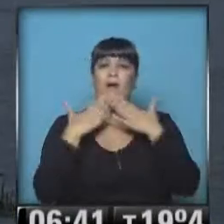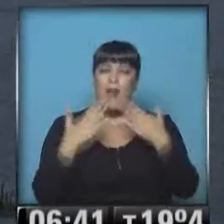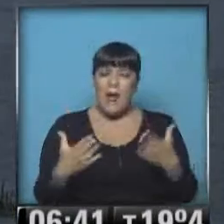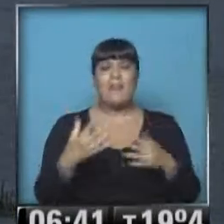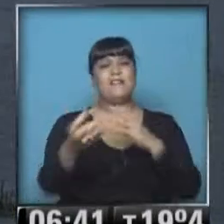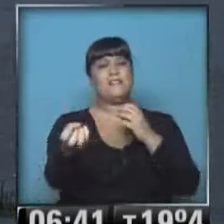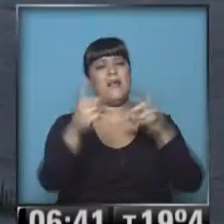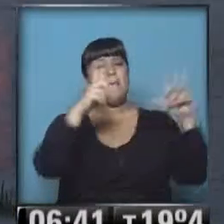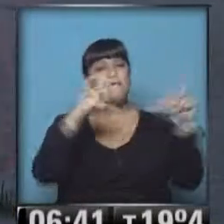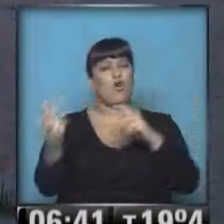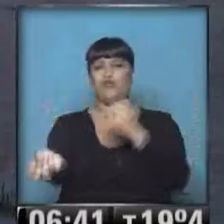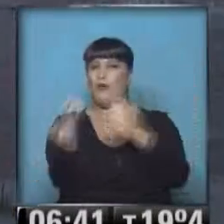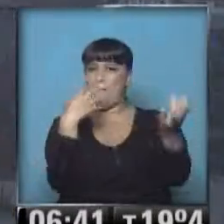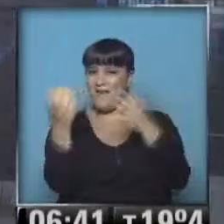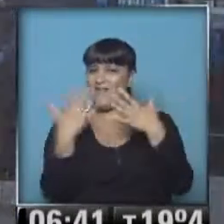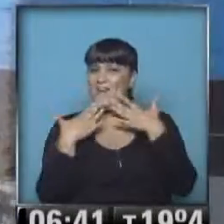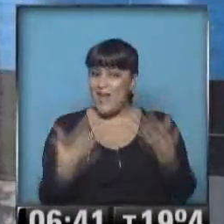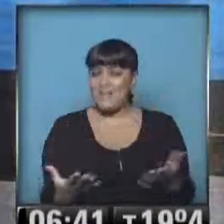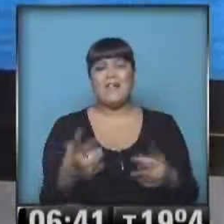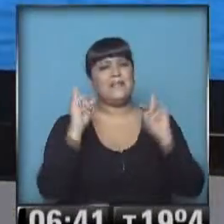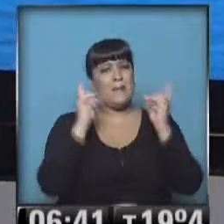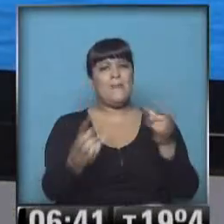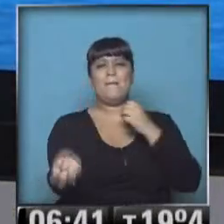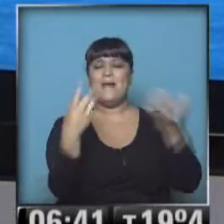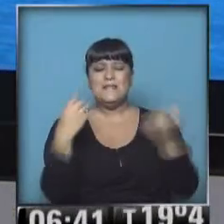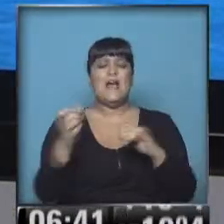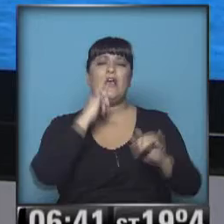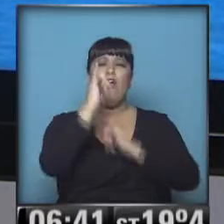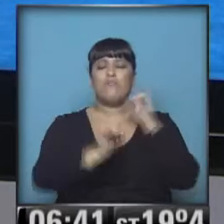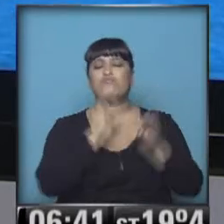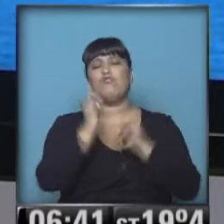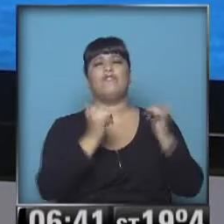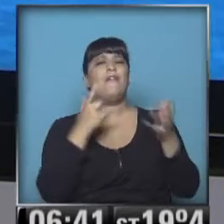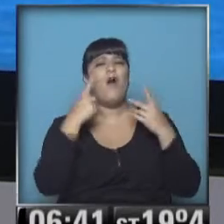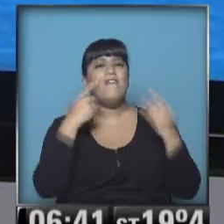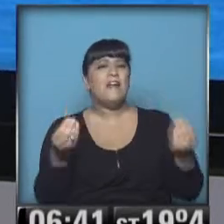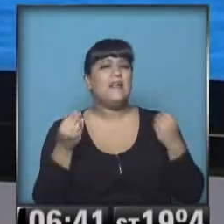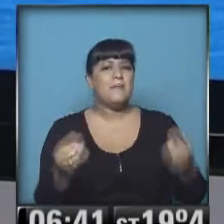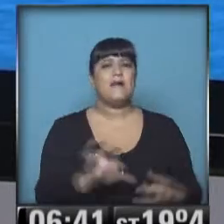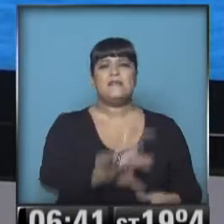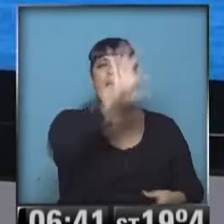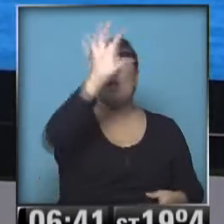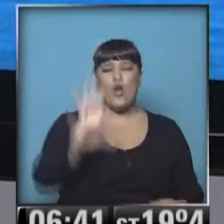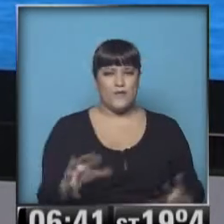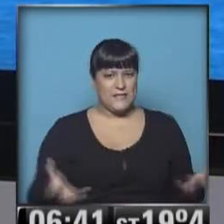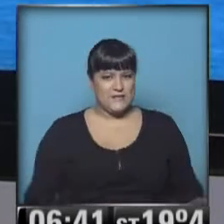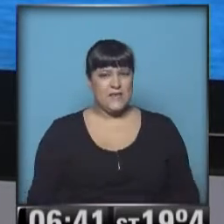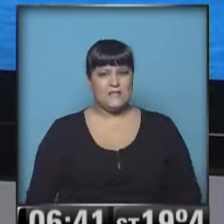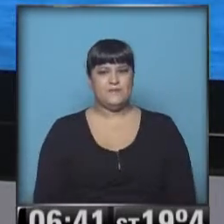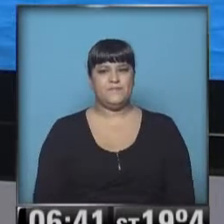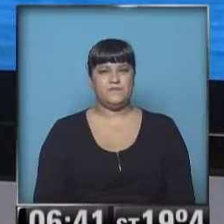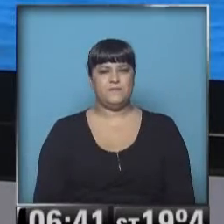las fotos que puedan mandarnos, ¿eh? Los mensajitos, las fotos contándonos qué está pasando exactamente en su